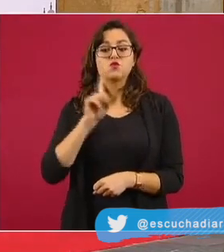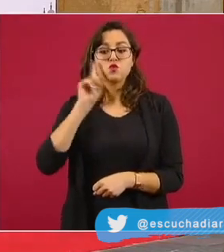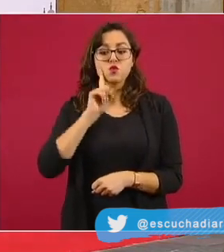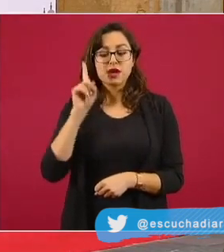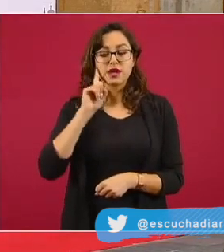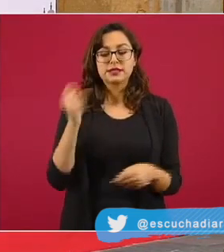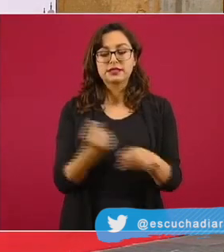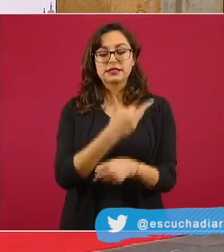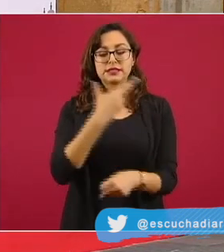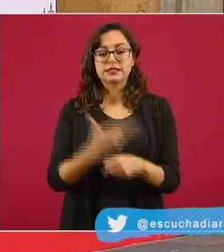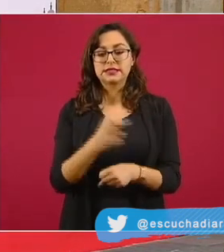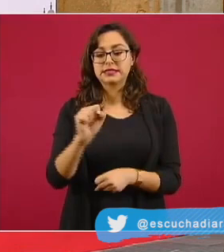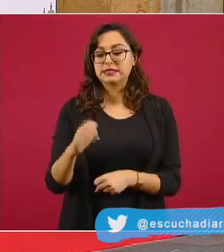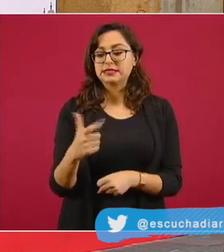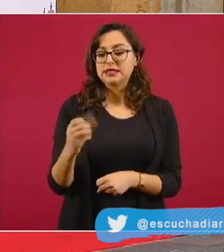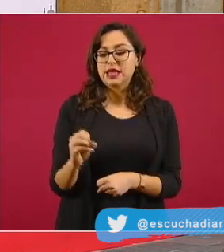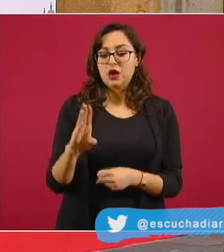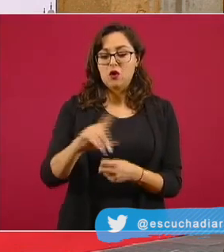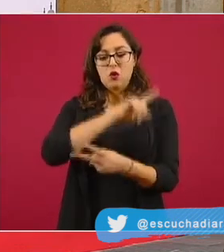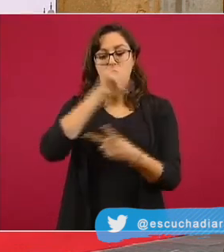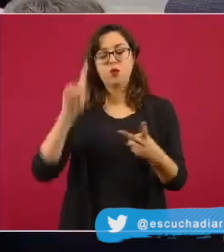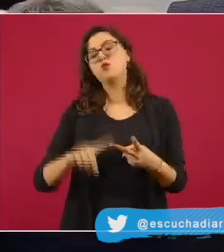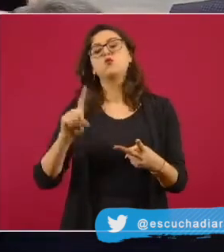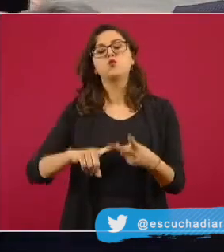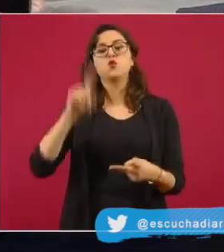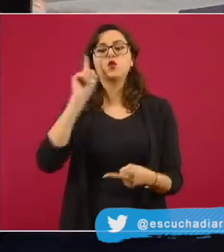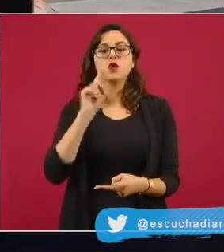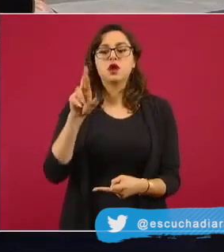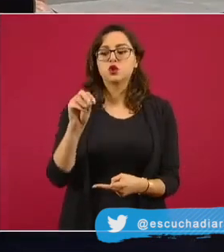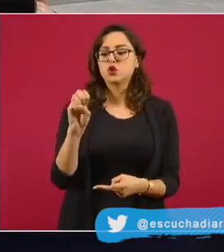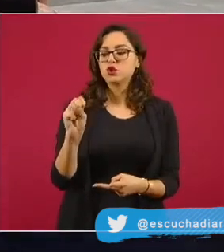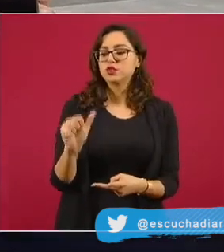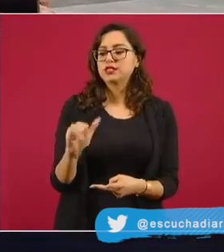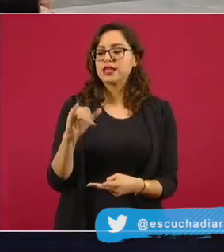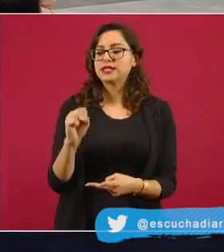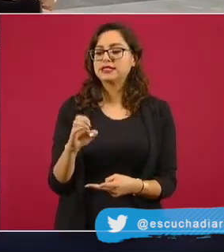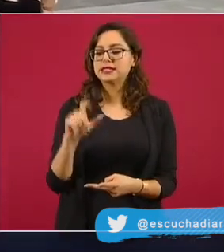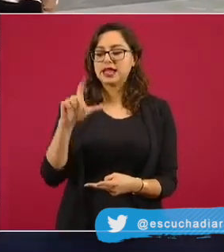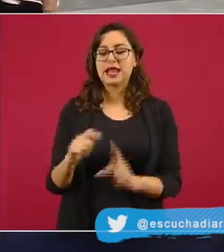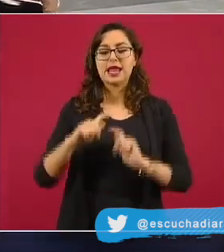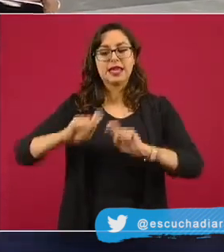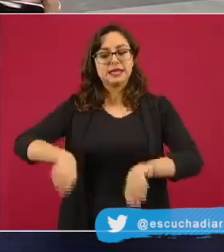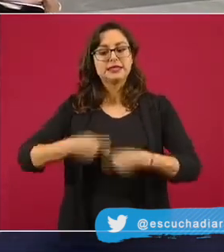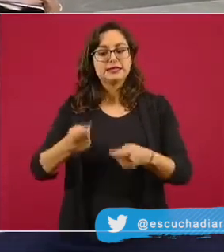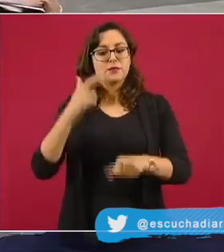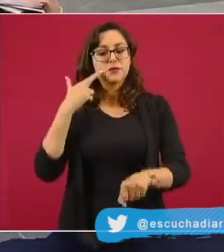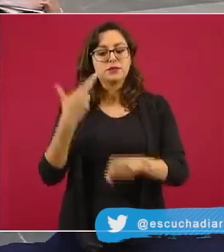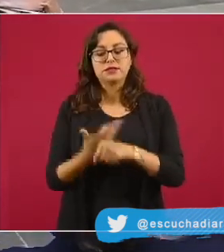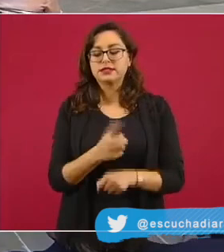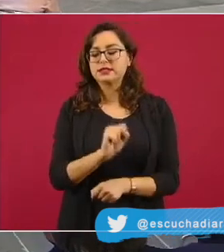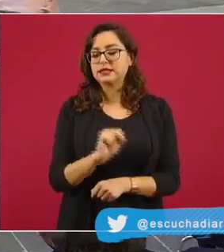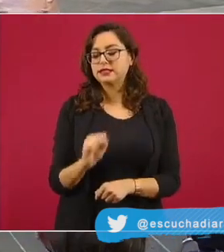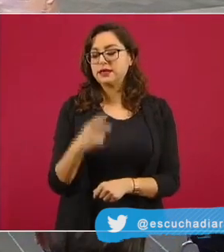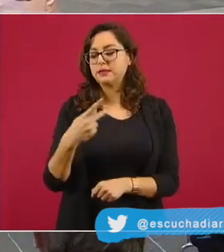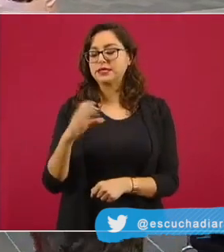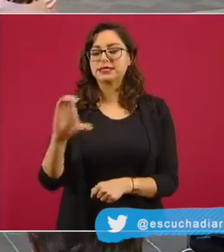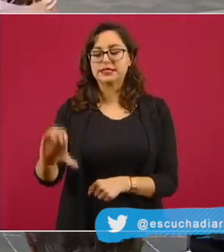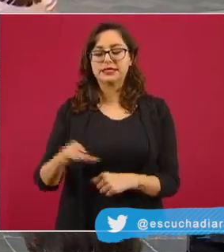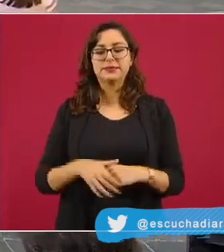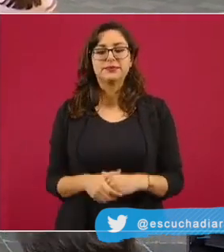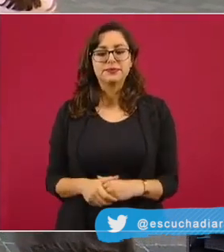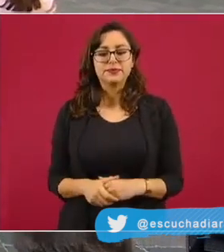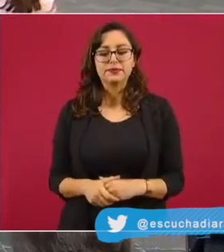Gobernación y Rosa Isela Rodríguez Velázquez está a cargo de la Secretaría de